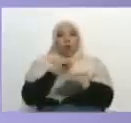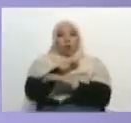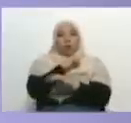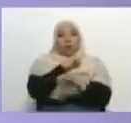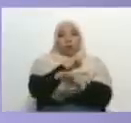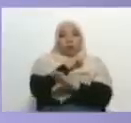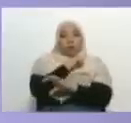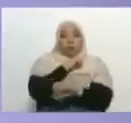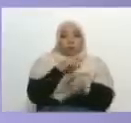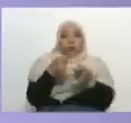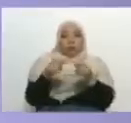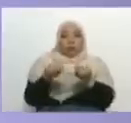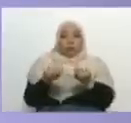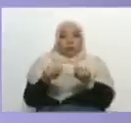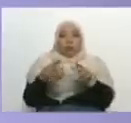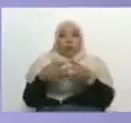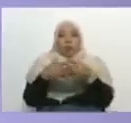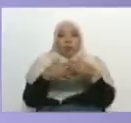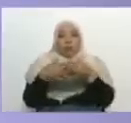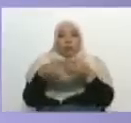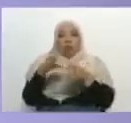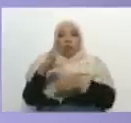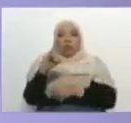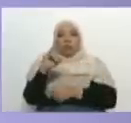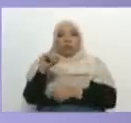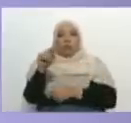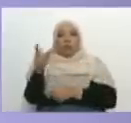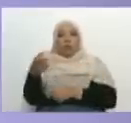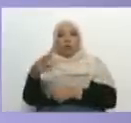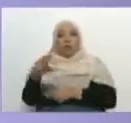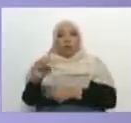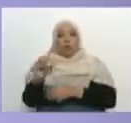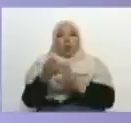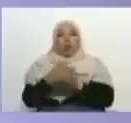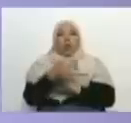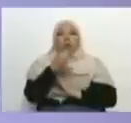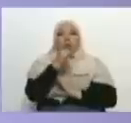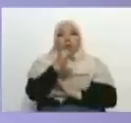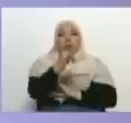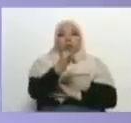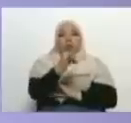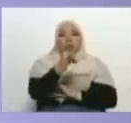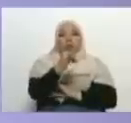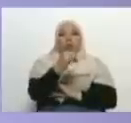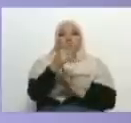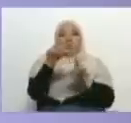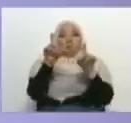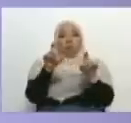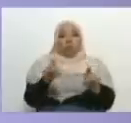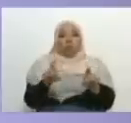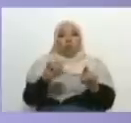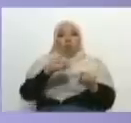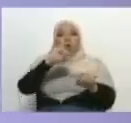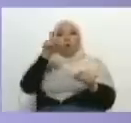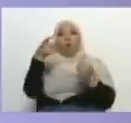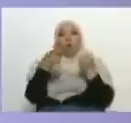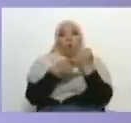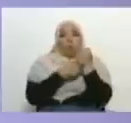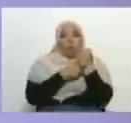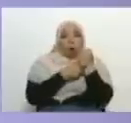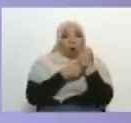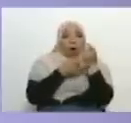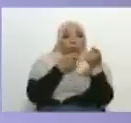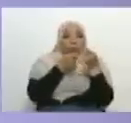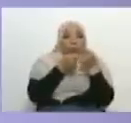el despojo de Citgo, filial de PDVSA. Ha denunciado a José Ignacio Hernández, supuesto procurador de Juan Guaidó, por los delitos